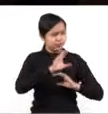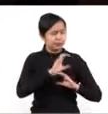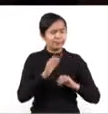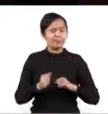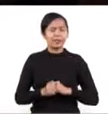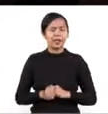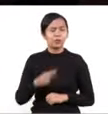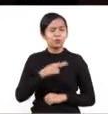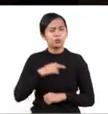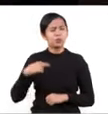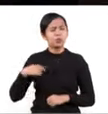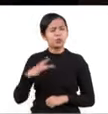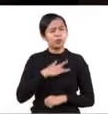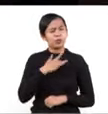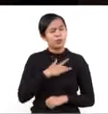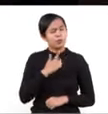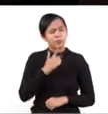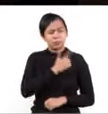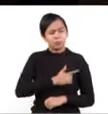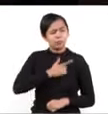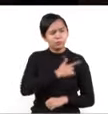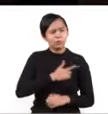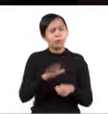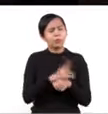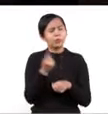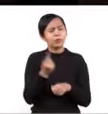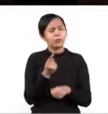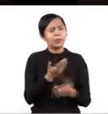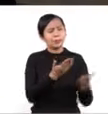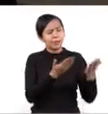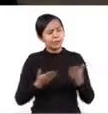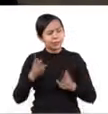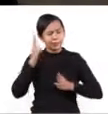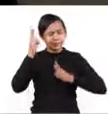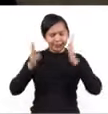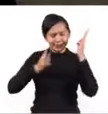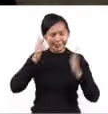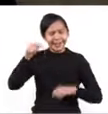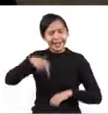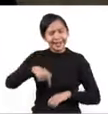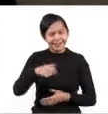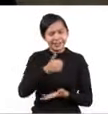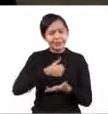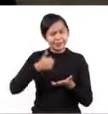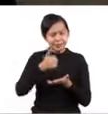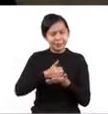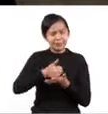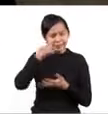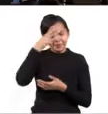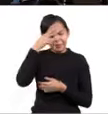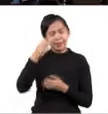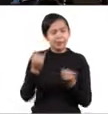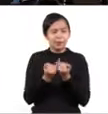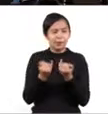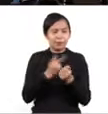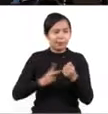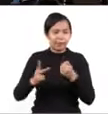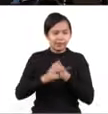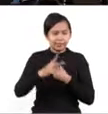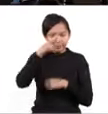y una distinción la visita de usted a México y a esta Ciudad de México,